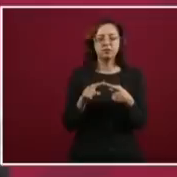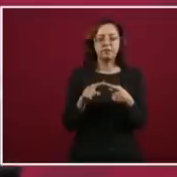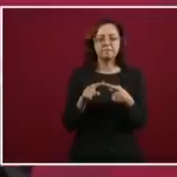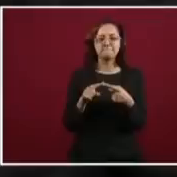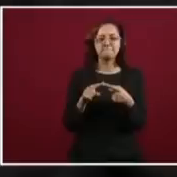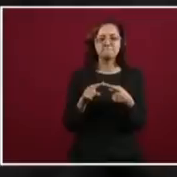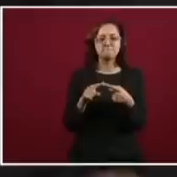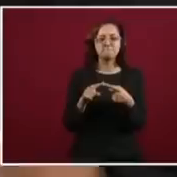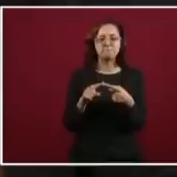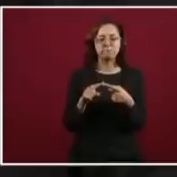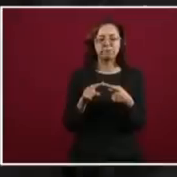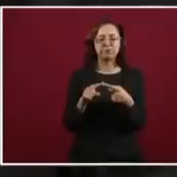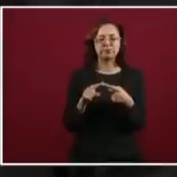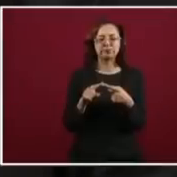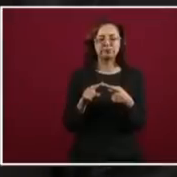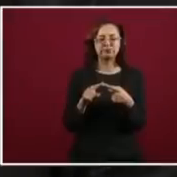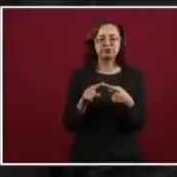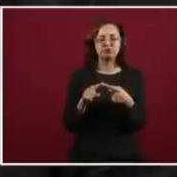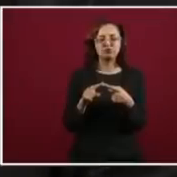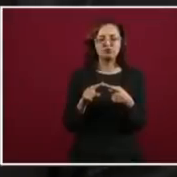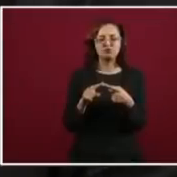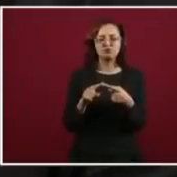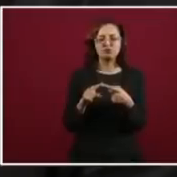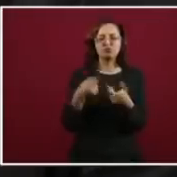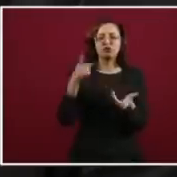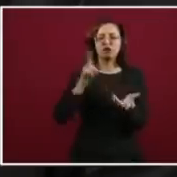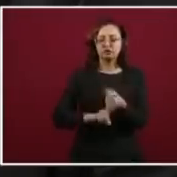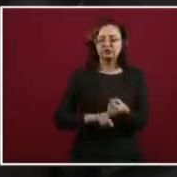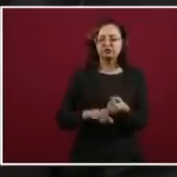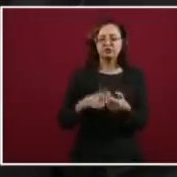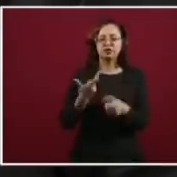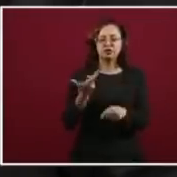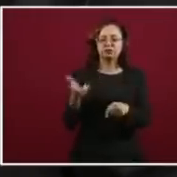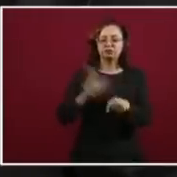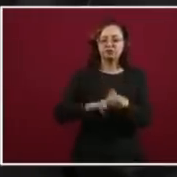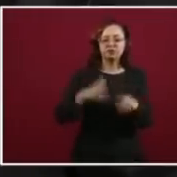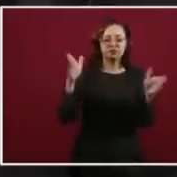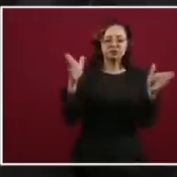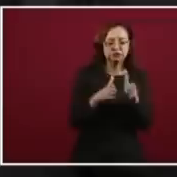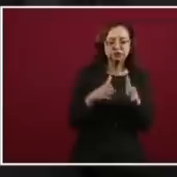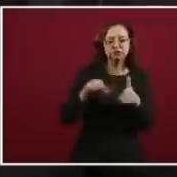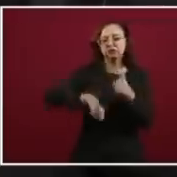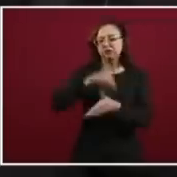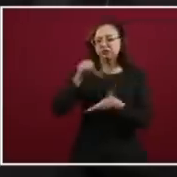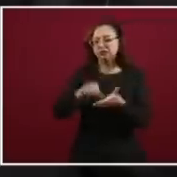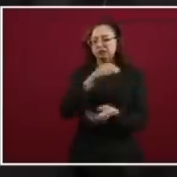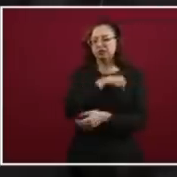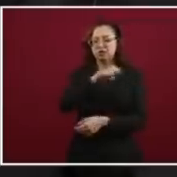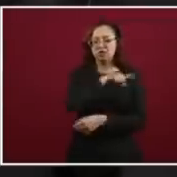las clínicas en los centros de salud en los hospitales